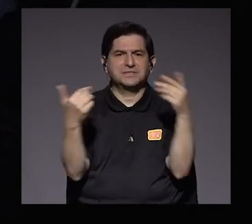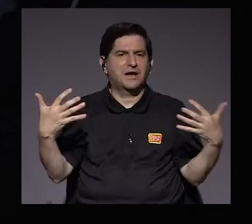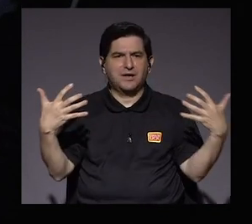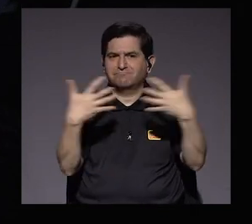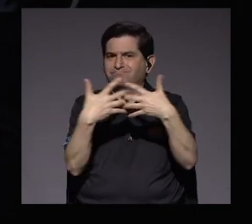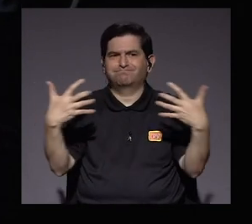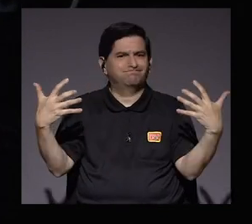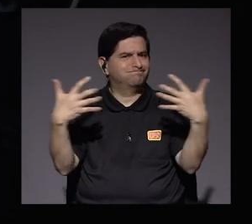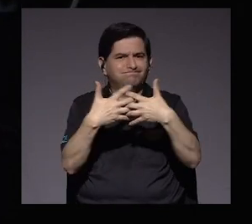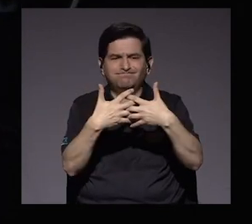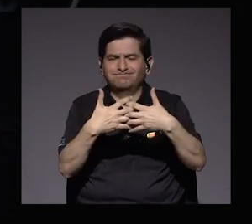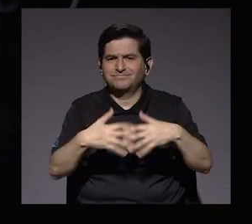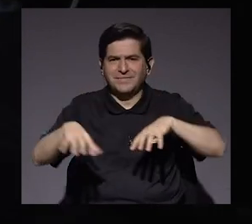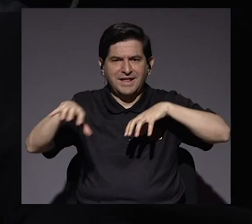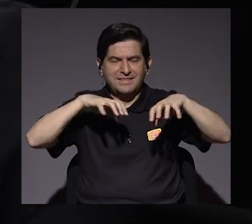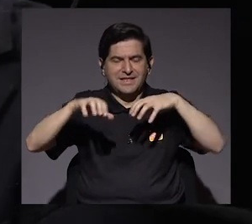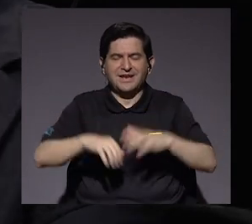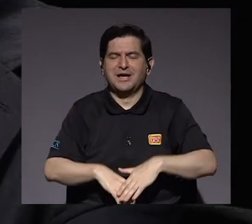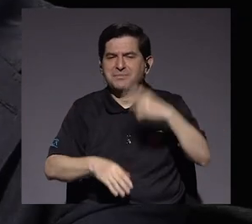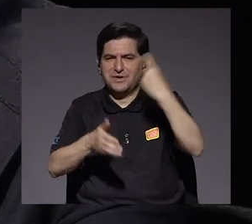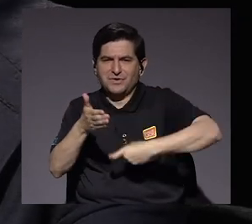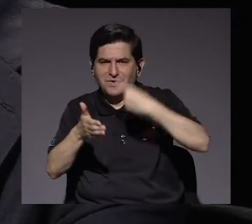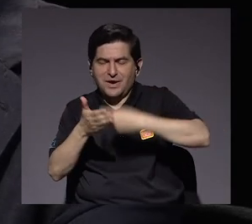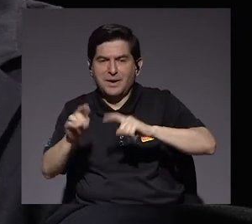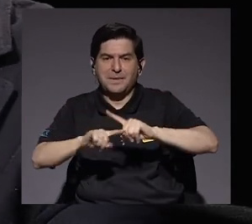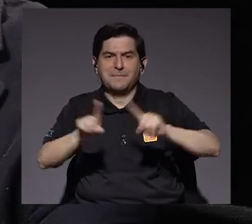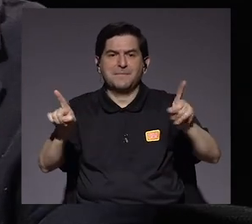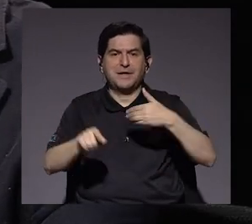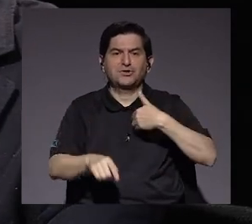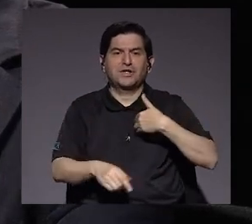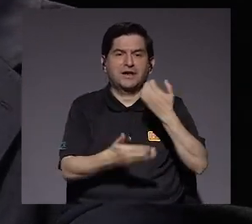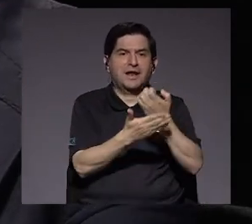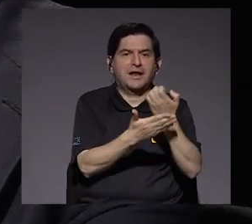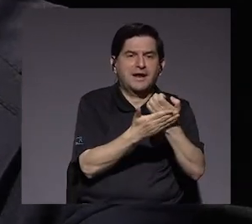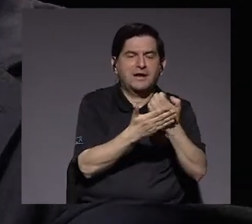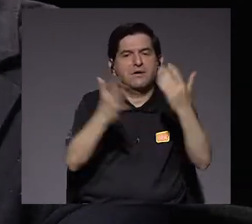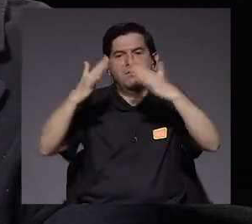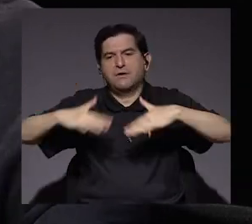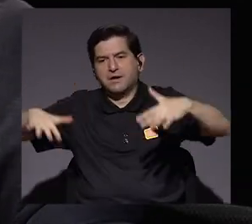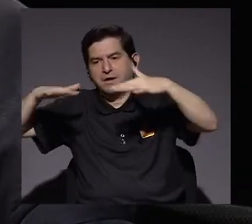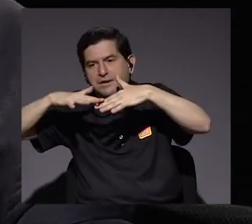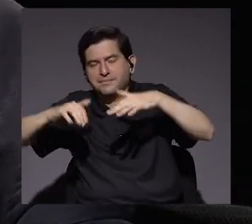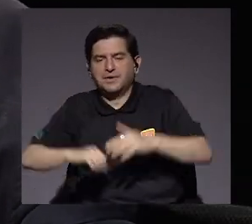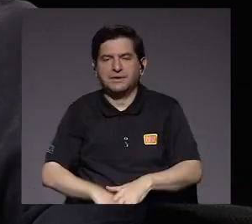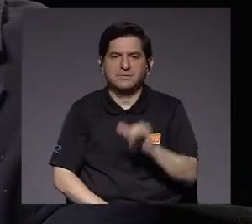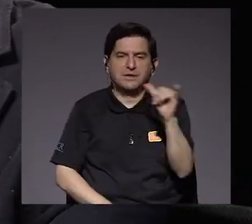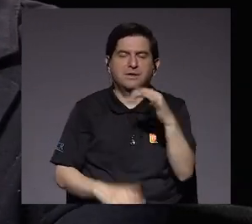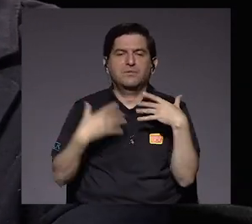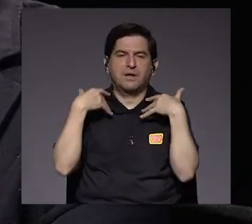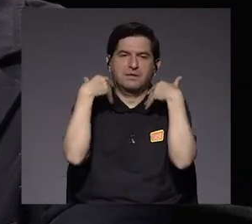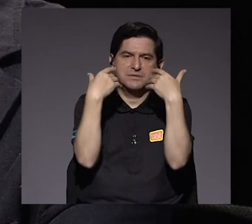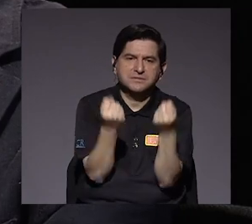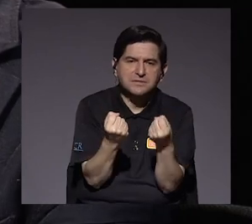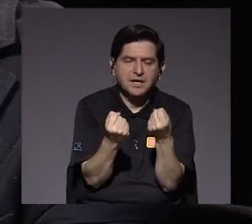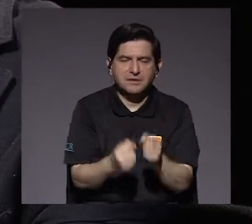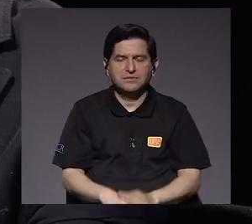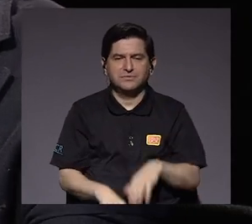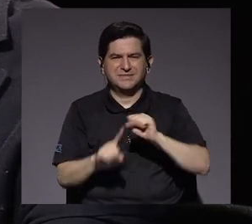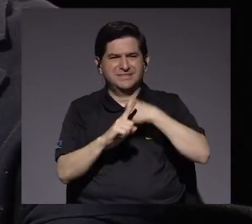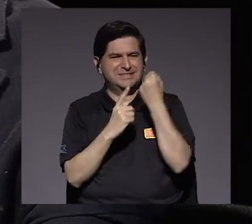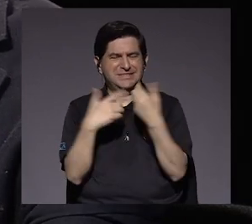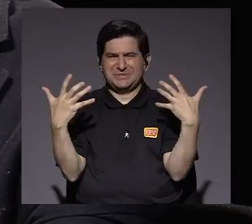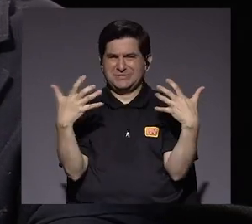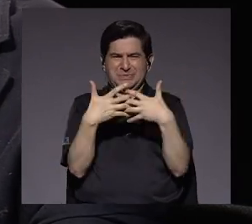concordante con la dinámica fiscal, pero lo tenemos en economía, lo tenemos en la parte ambiental, lo tenemos en la parte de salud, etcétera, etcétera.